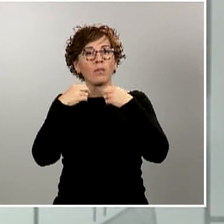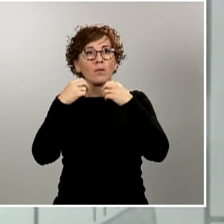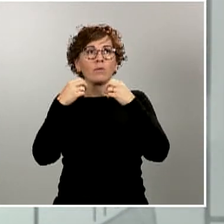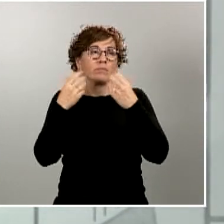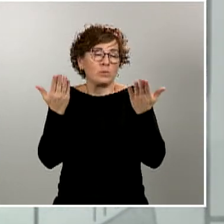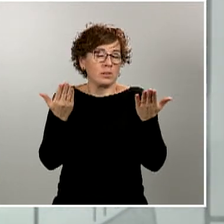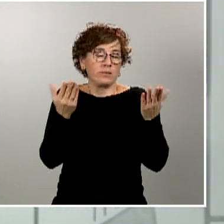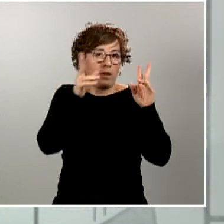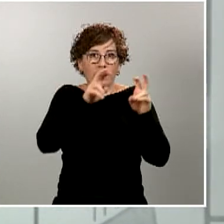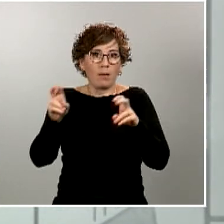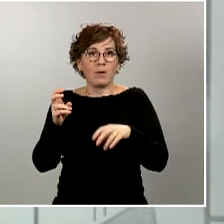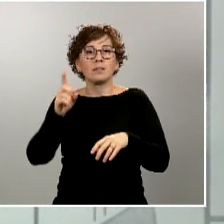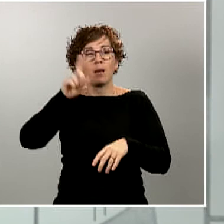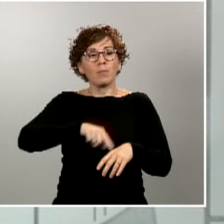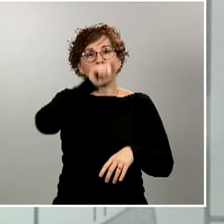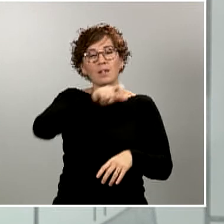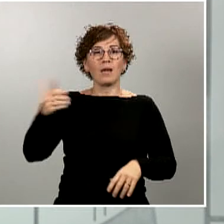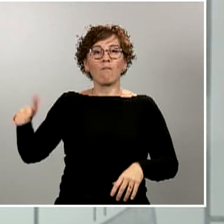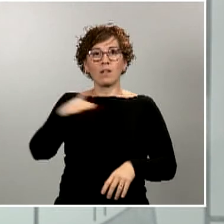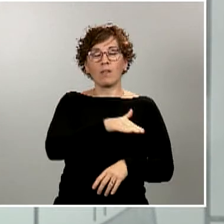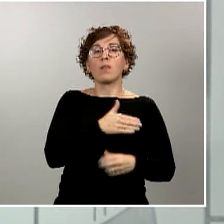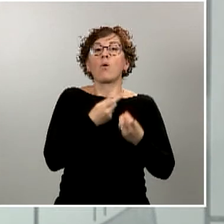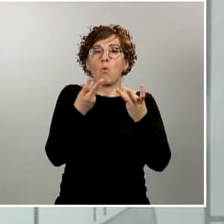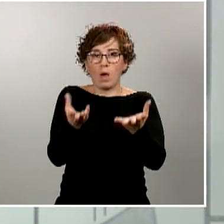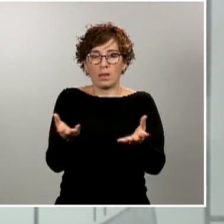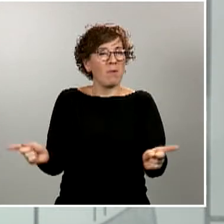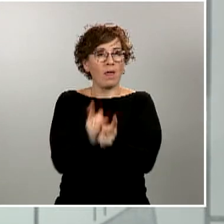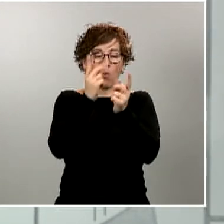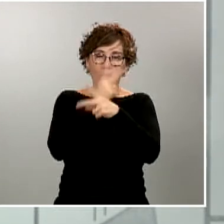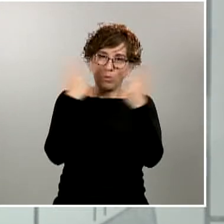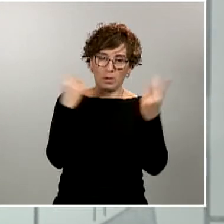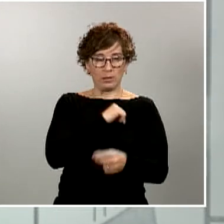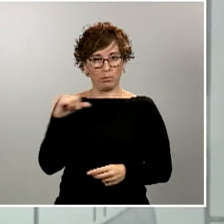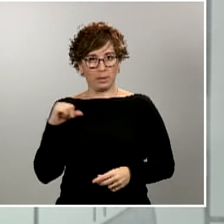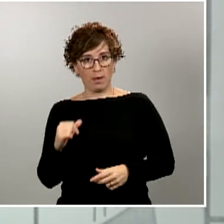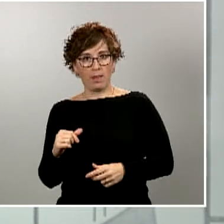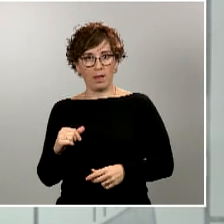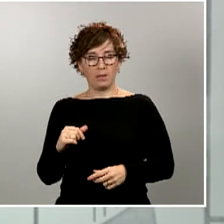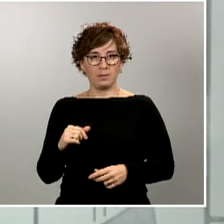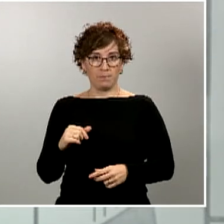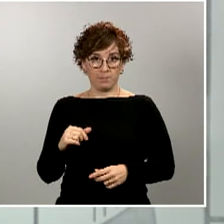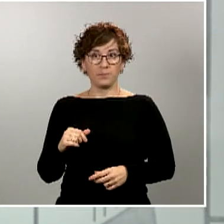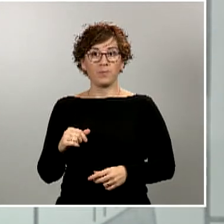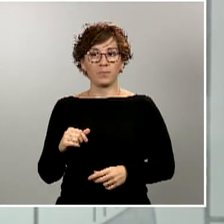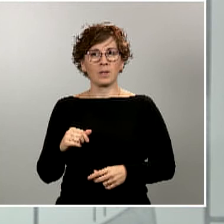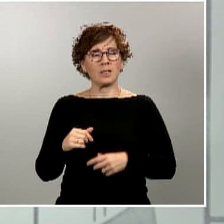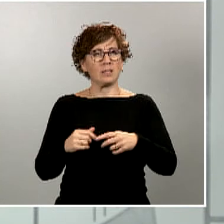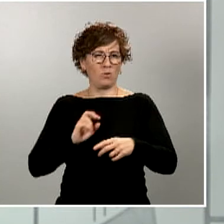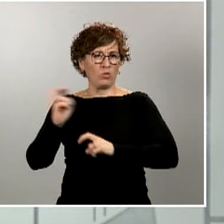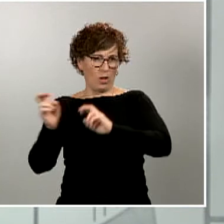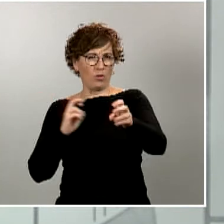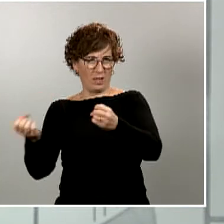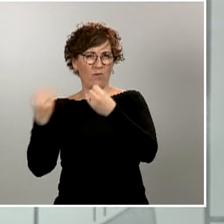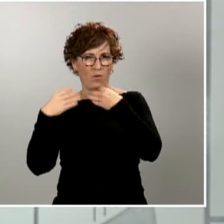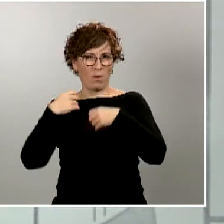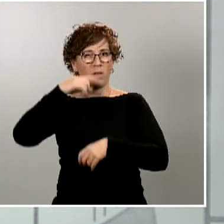las personas fallecidas en residencias de mayores, bien sean públicas o privadas. Esta, junto con otro tipo de información para poder tener